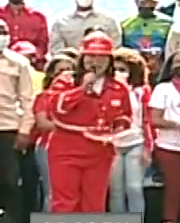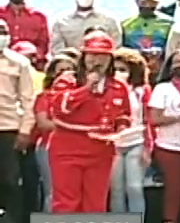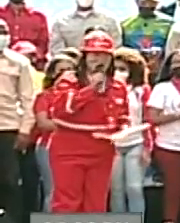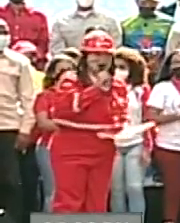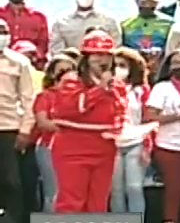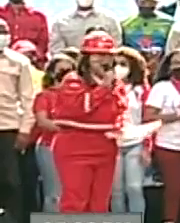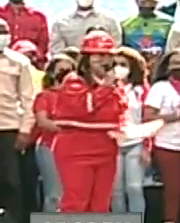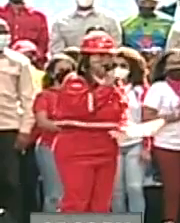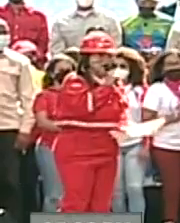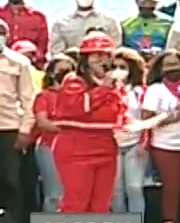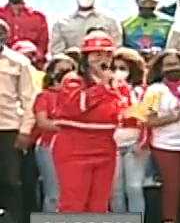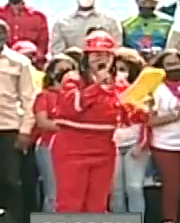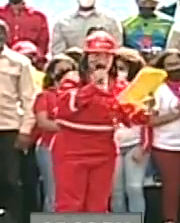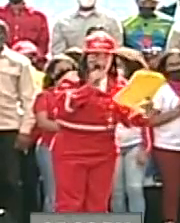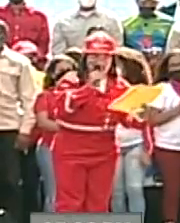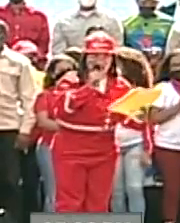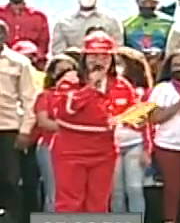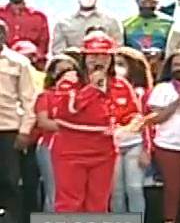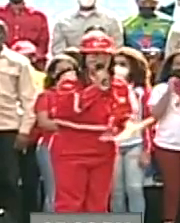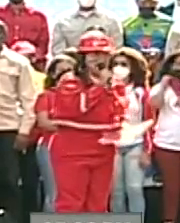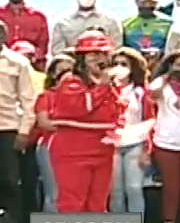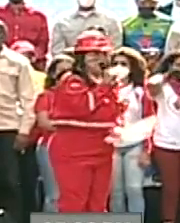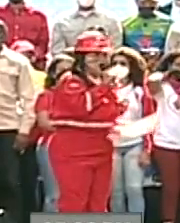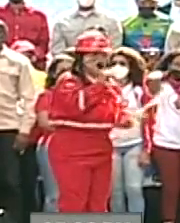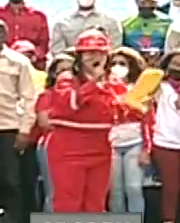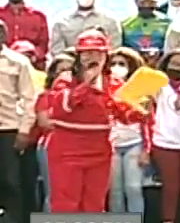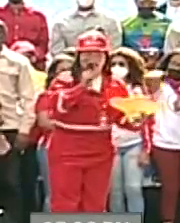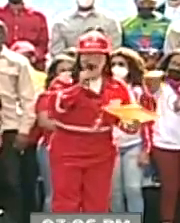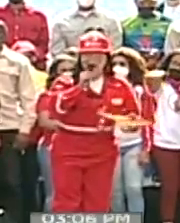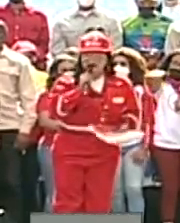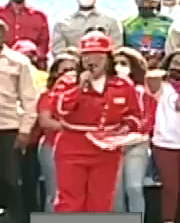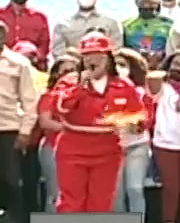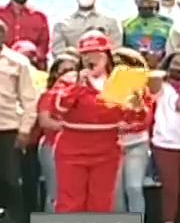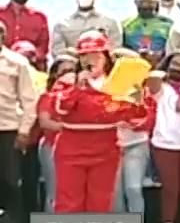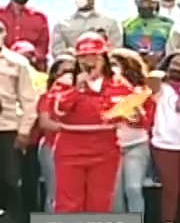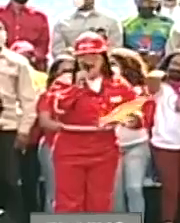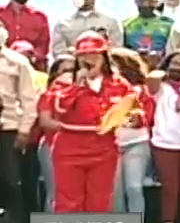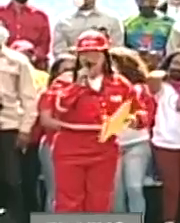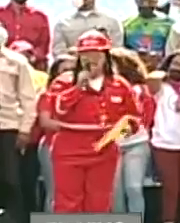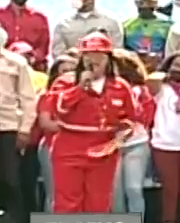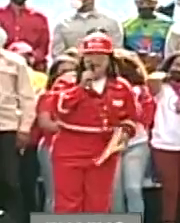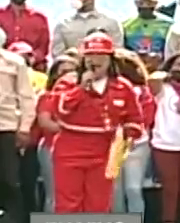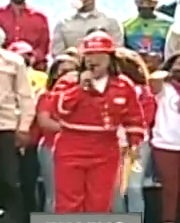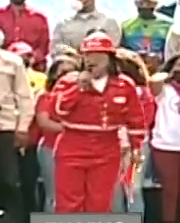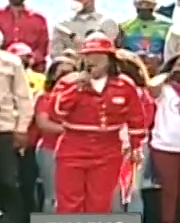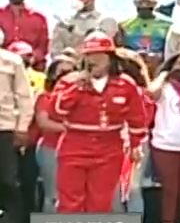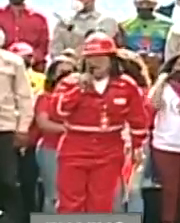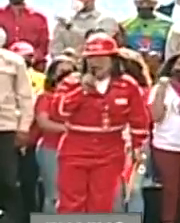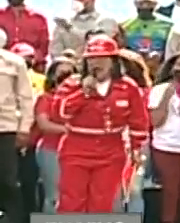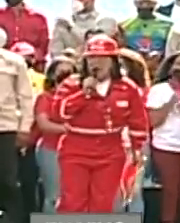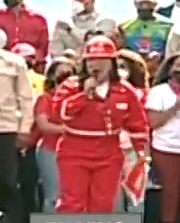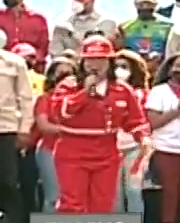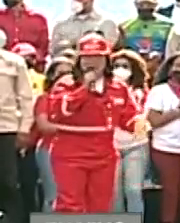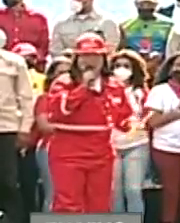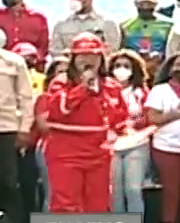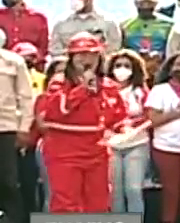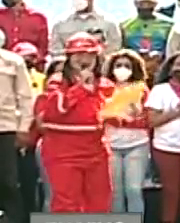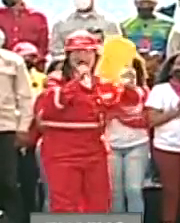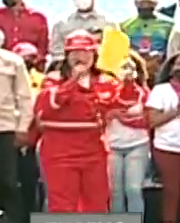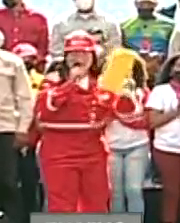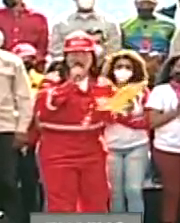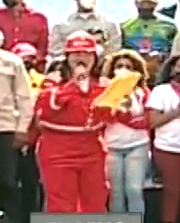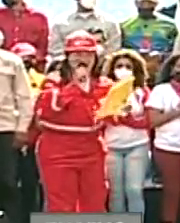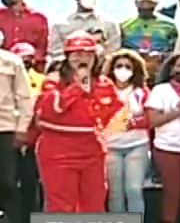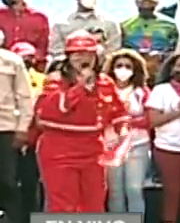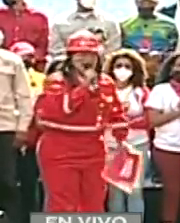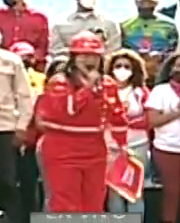sido fácil gobernar con una guerra, con un bloqueo y con más de 500 medidas